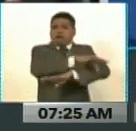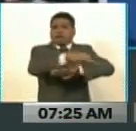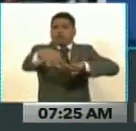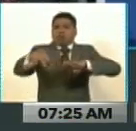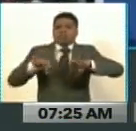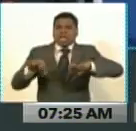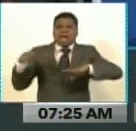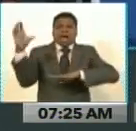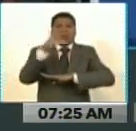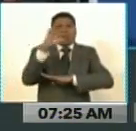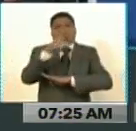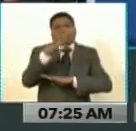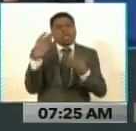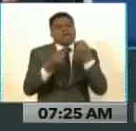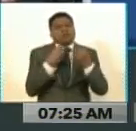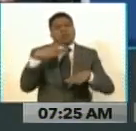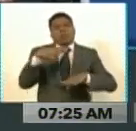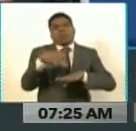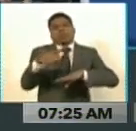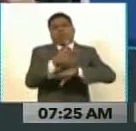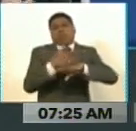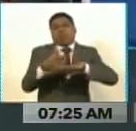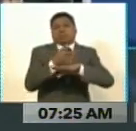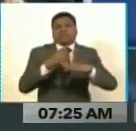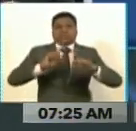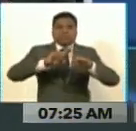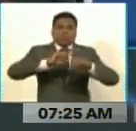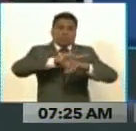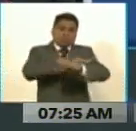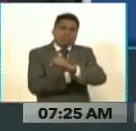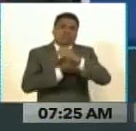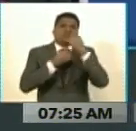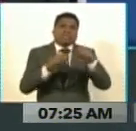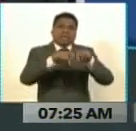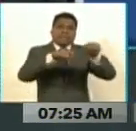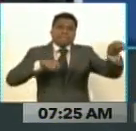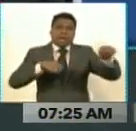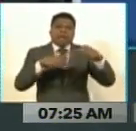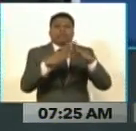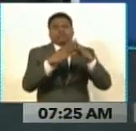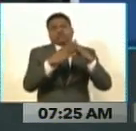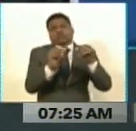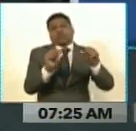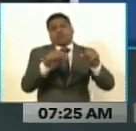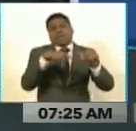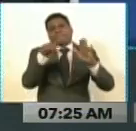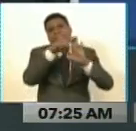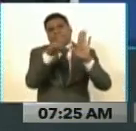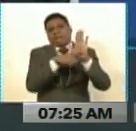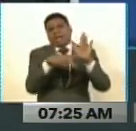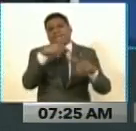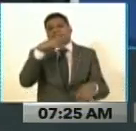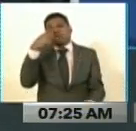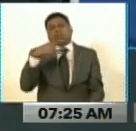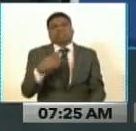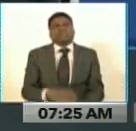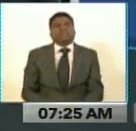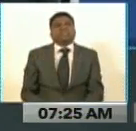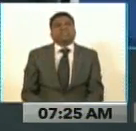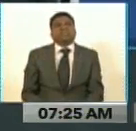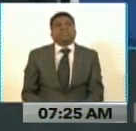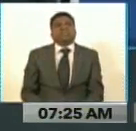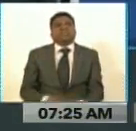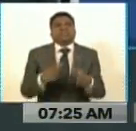Colombia cómo va a ser el gobierno regional para fortalecerlo y para poder este digamos garantizar que deje de salir a través de vía de